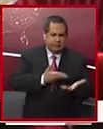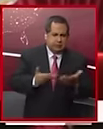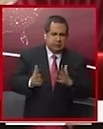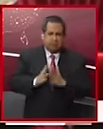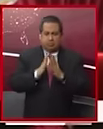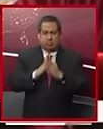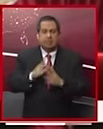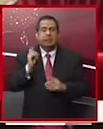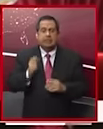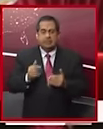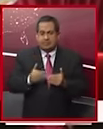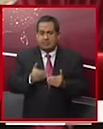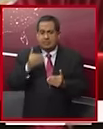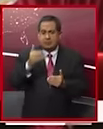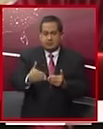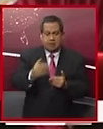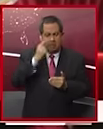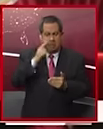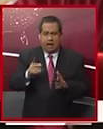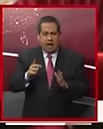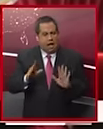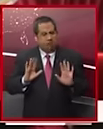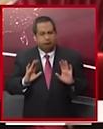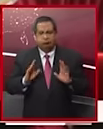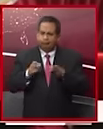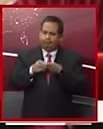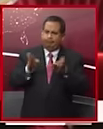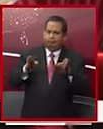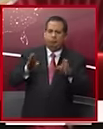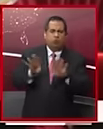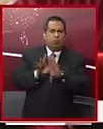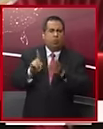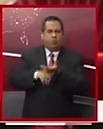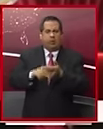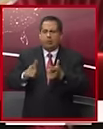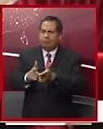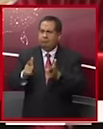paso del parlamentarismo que tenemos,